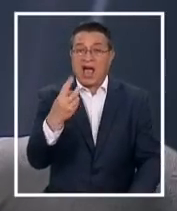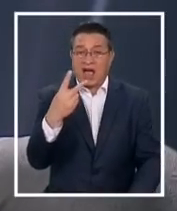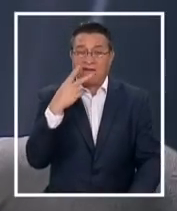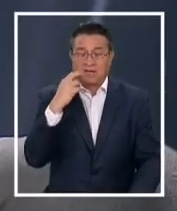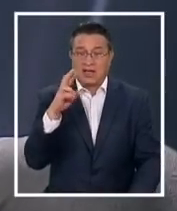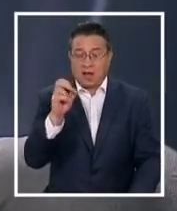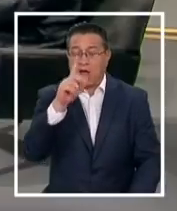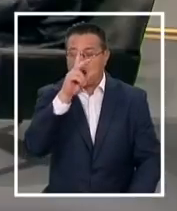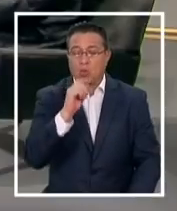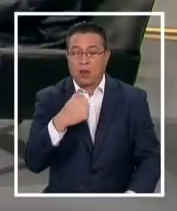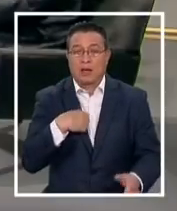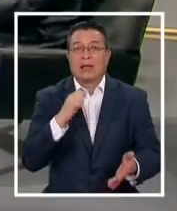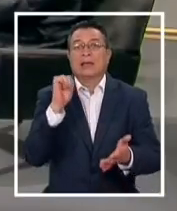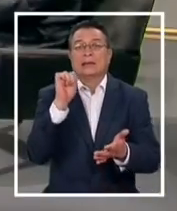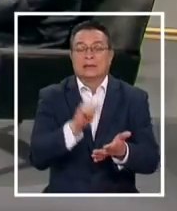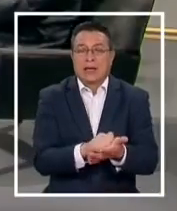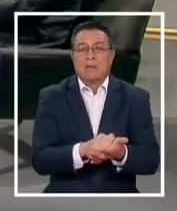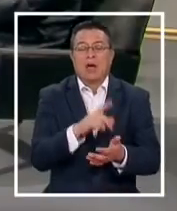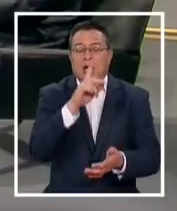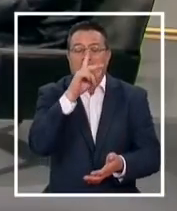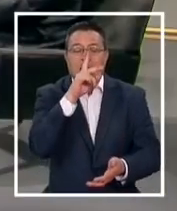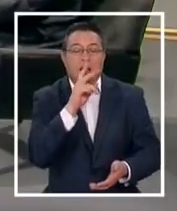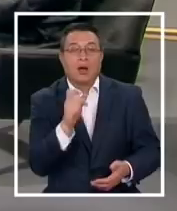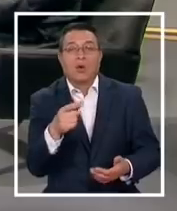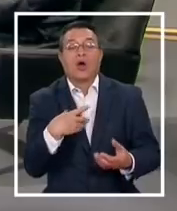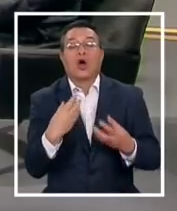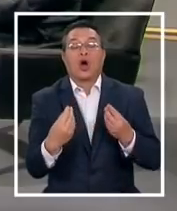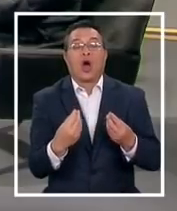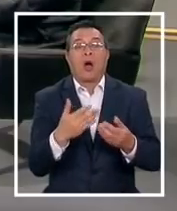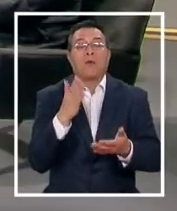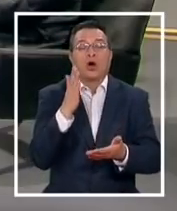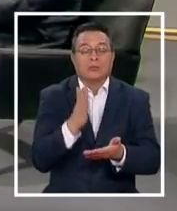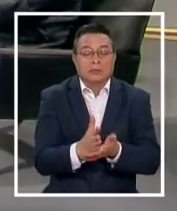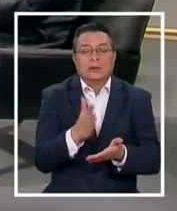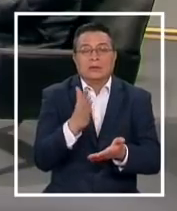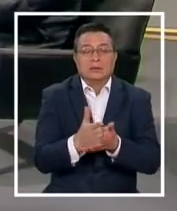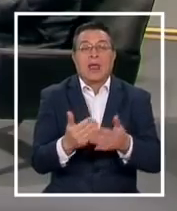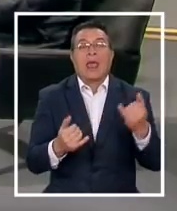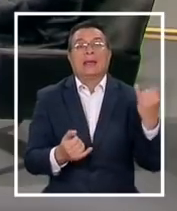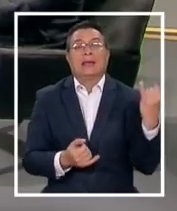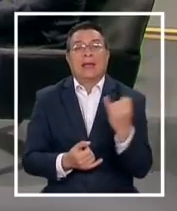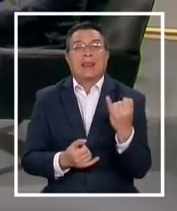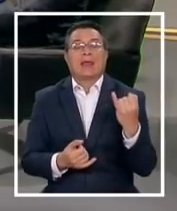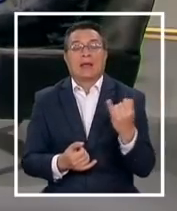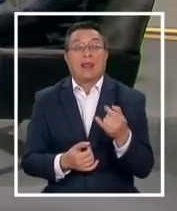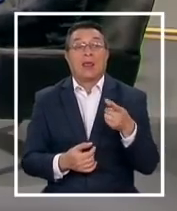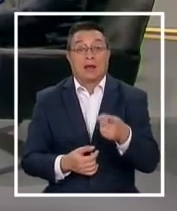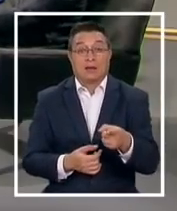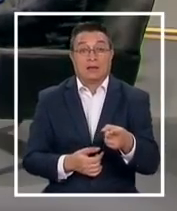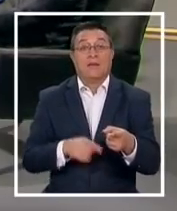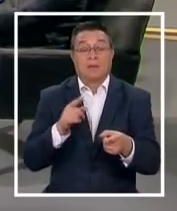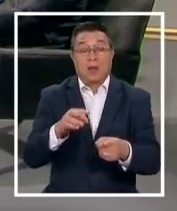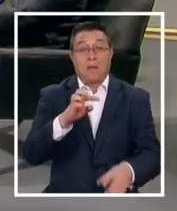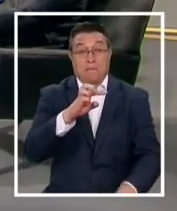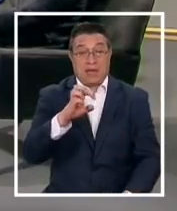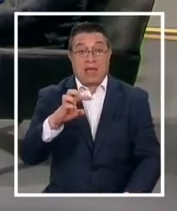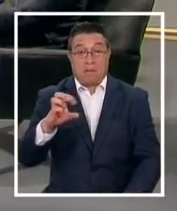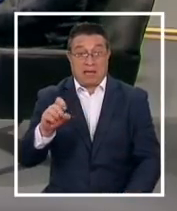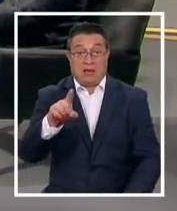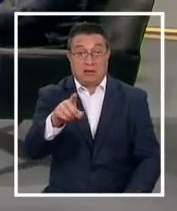de acto de protesta de cómo ha ido deviniendo en los últimos años también a lo mejor la izquierda? O sea, esto mismo que decía Pepe de